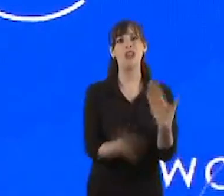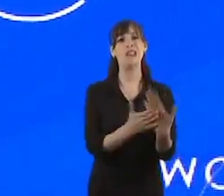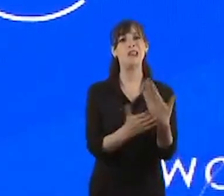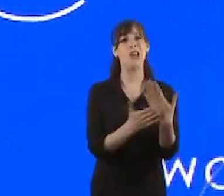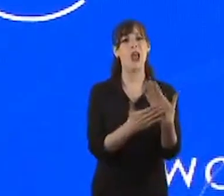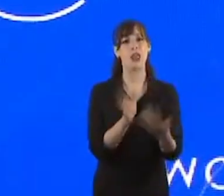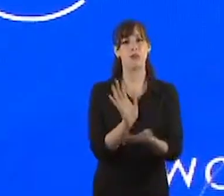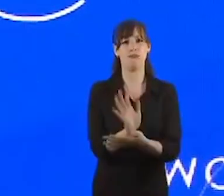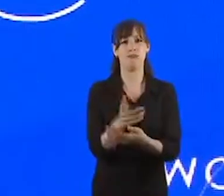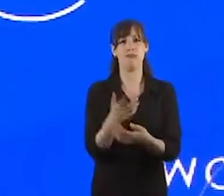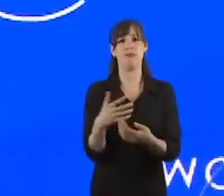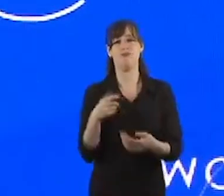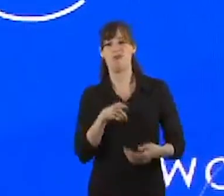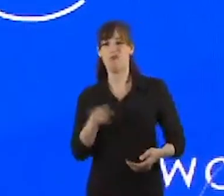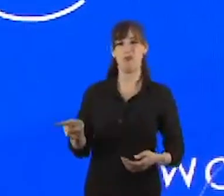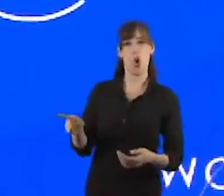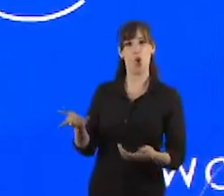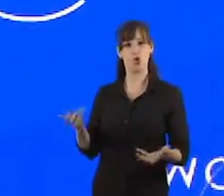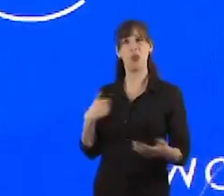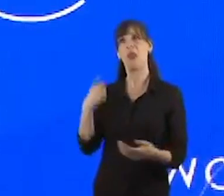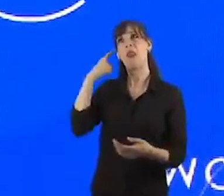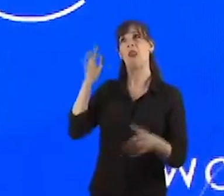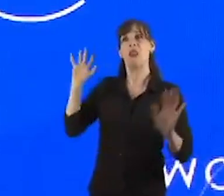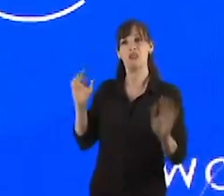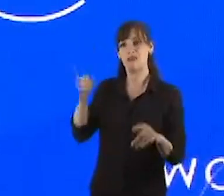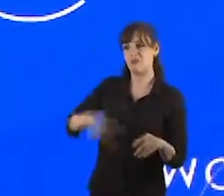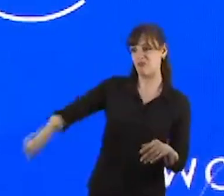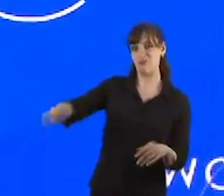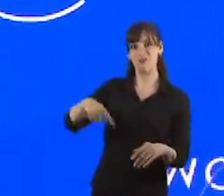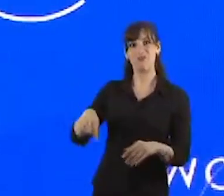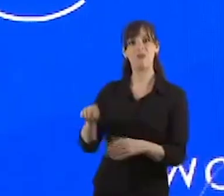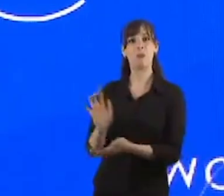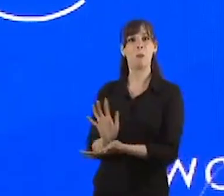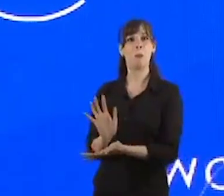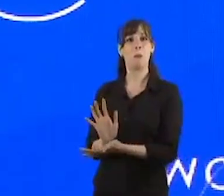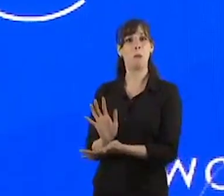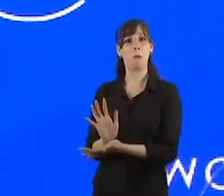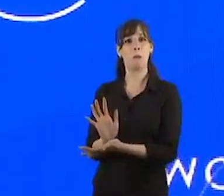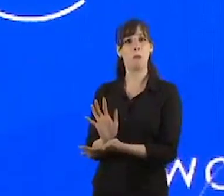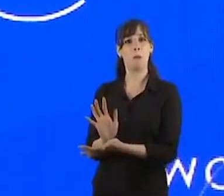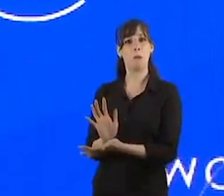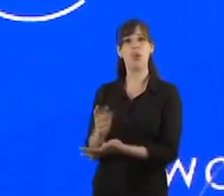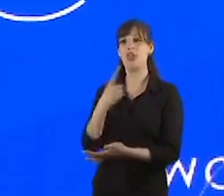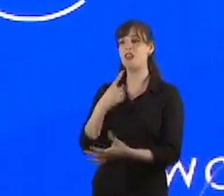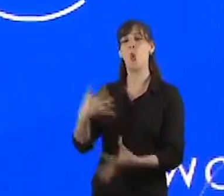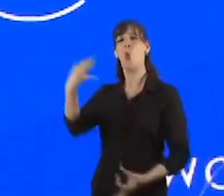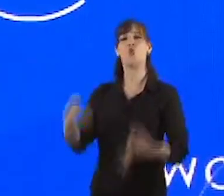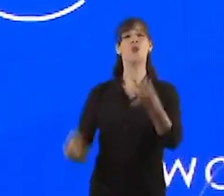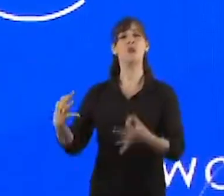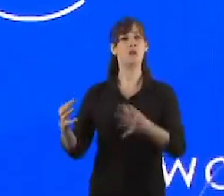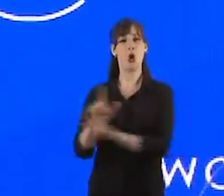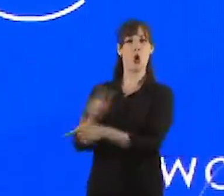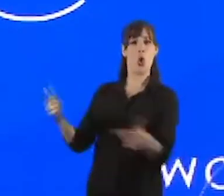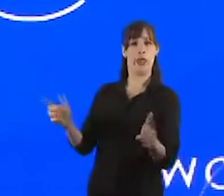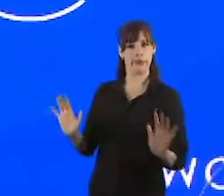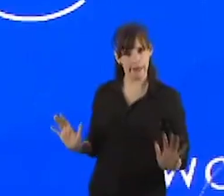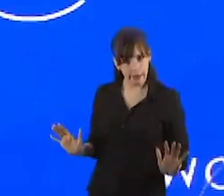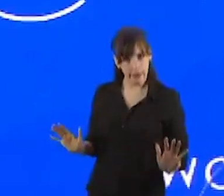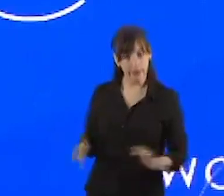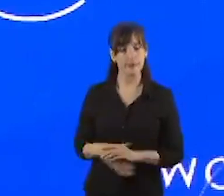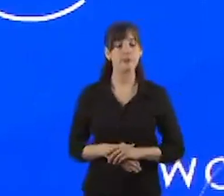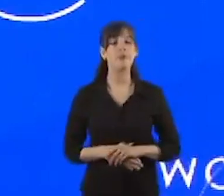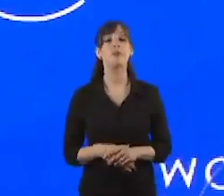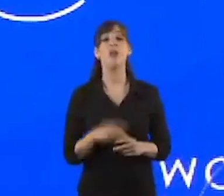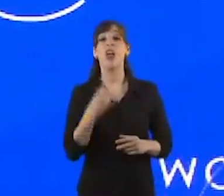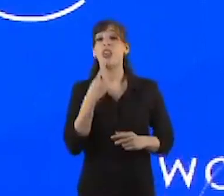moralidad, por ser, según ellos, dicen sus detractores, que es injusto. Dicen que el